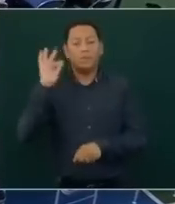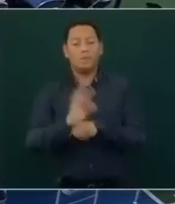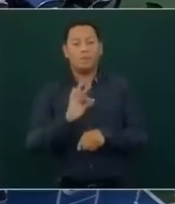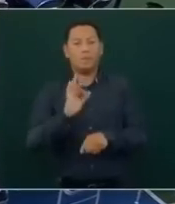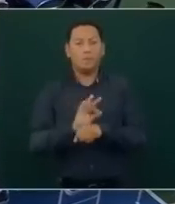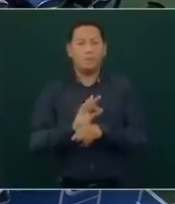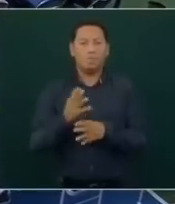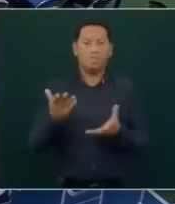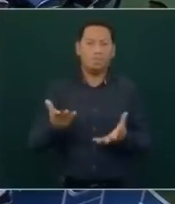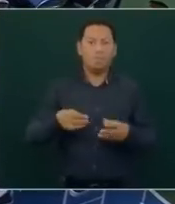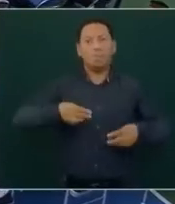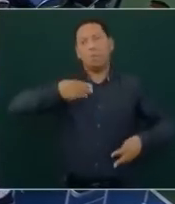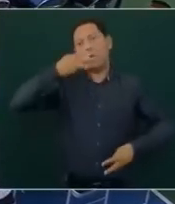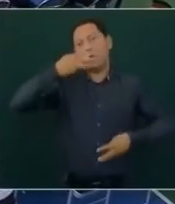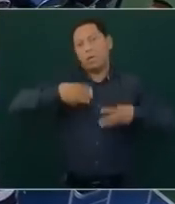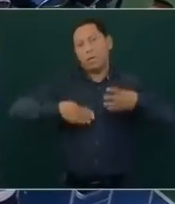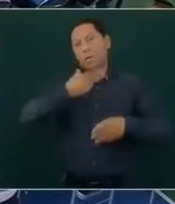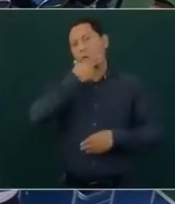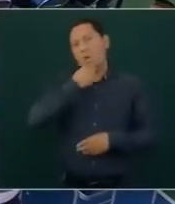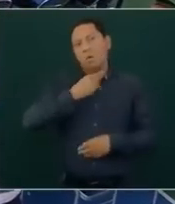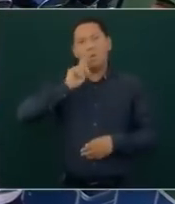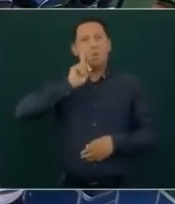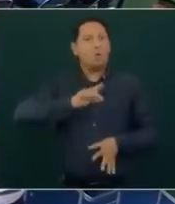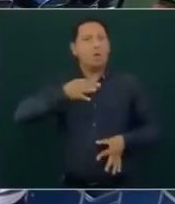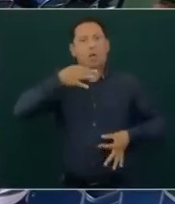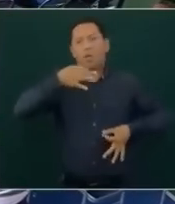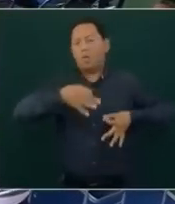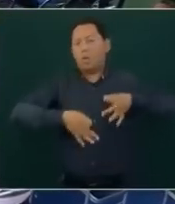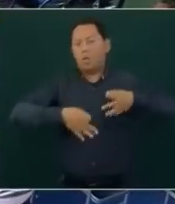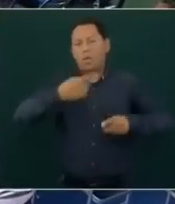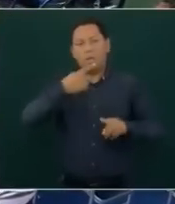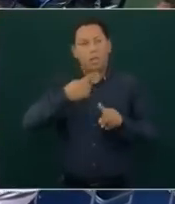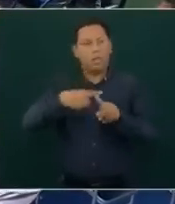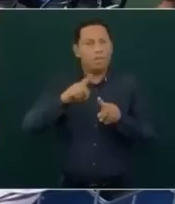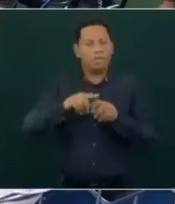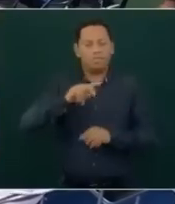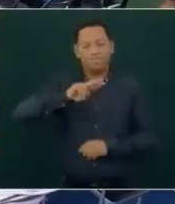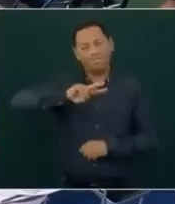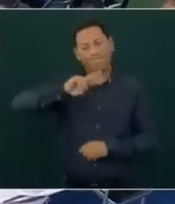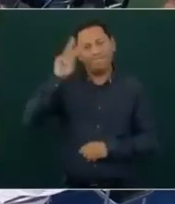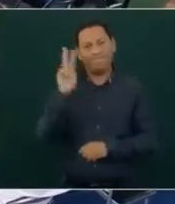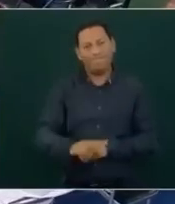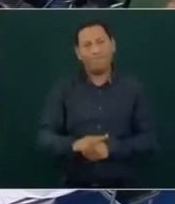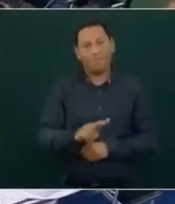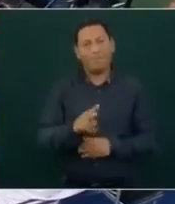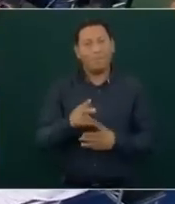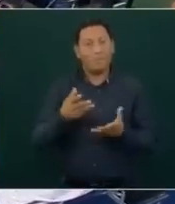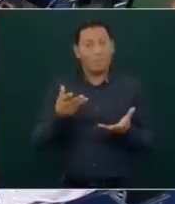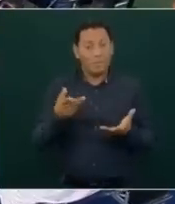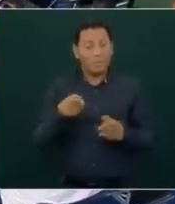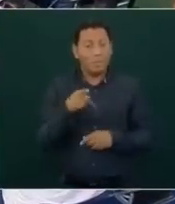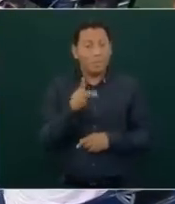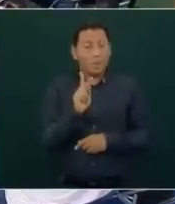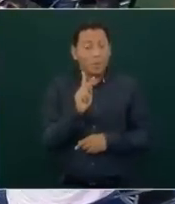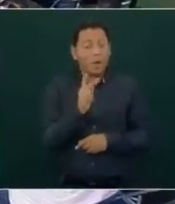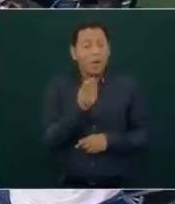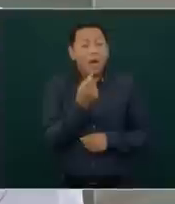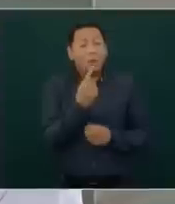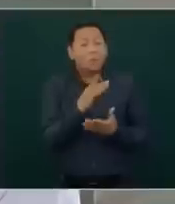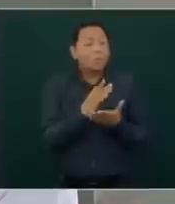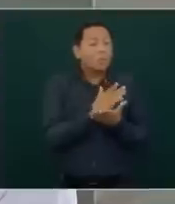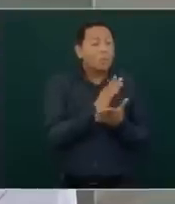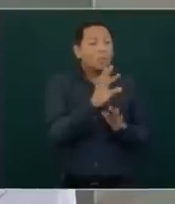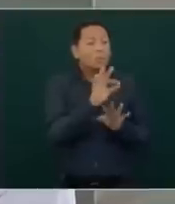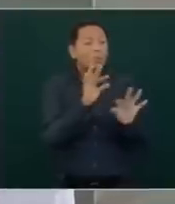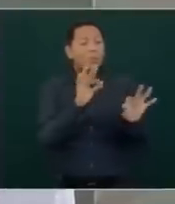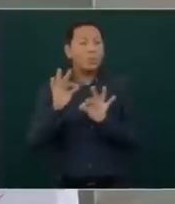a magistrados y a ministros y también a jueces, con honrosas excepciones. Pero esto es lo que está